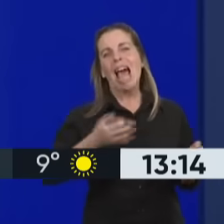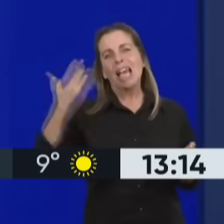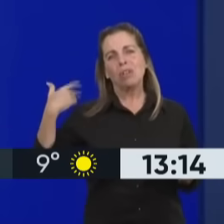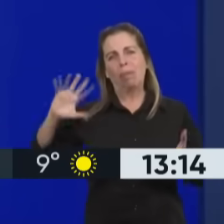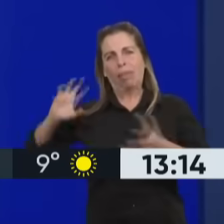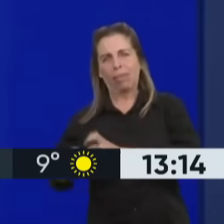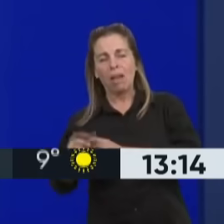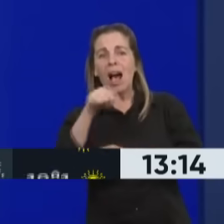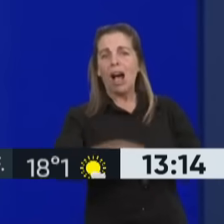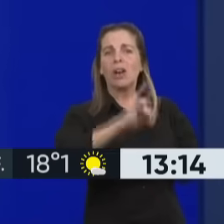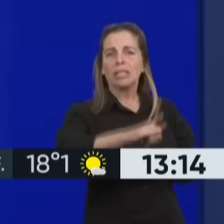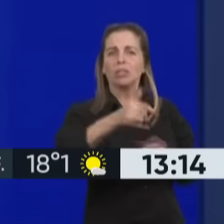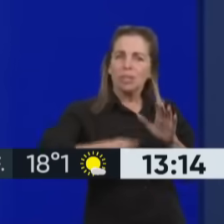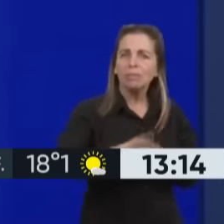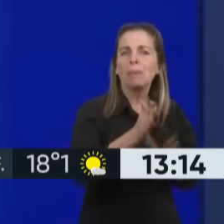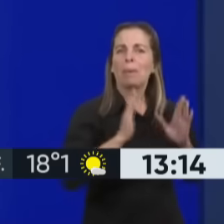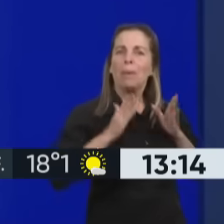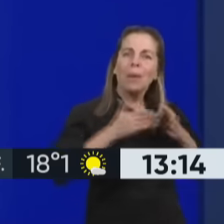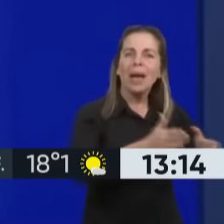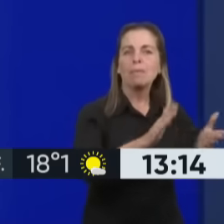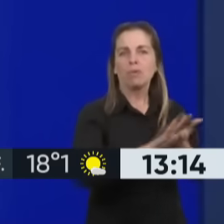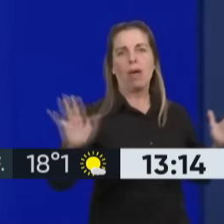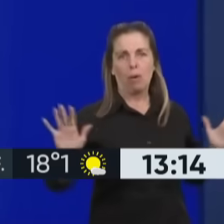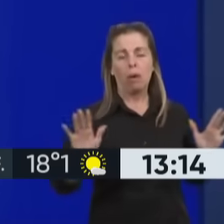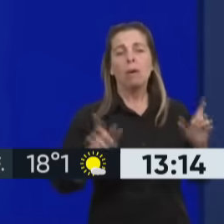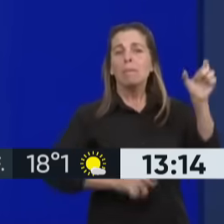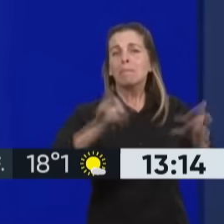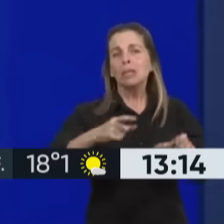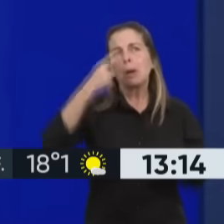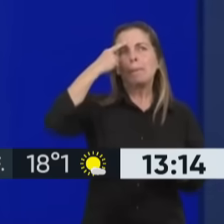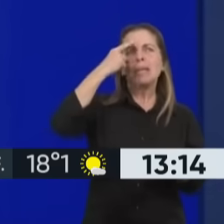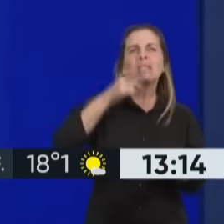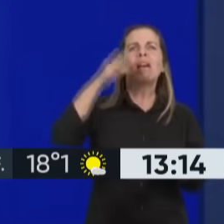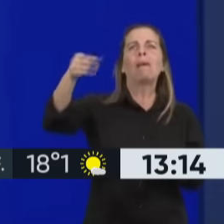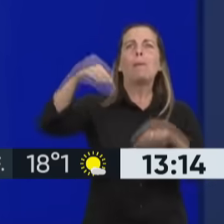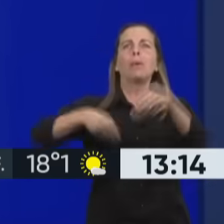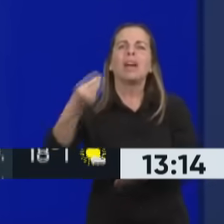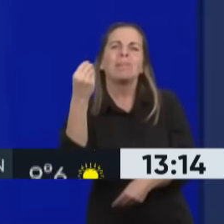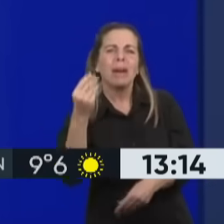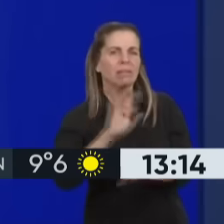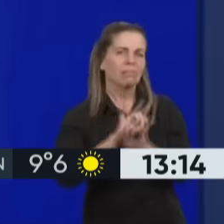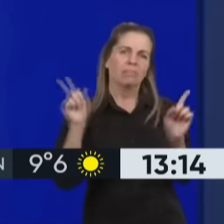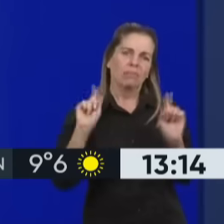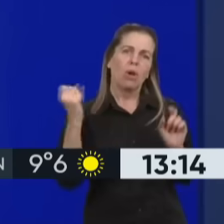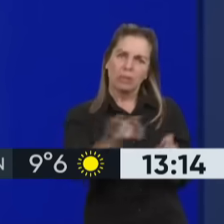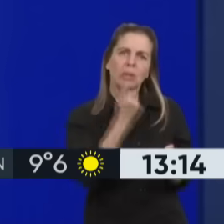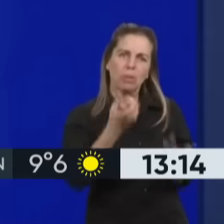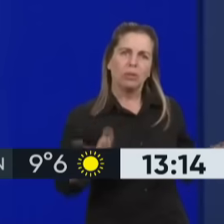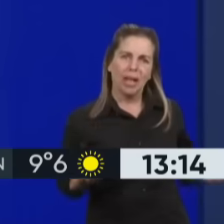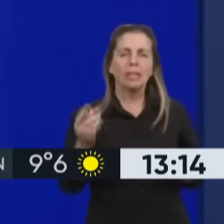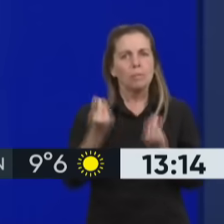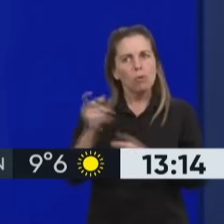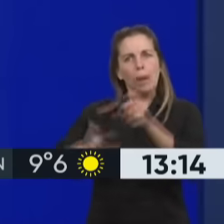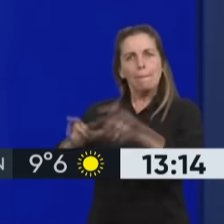por todas. Por eso, no votar no es una opción viable en esta oportunidad, porque del otro lado hay